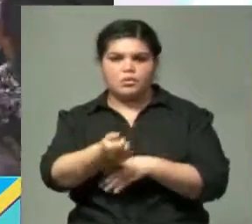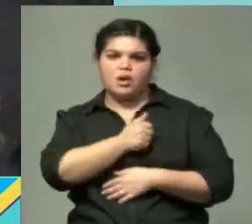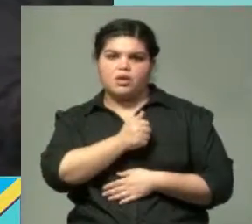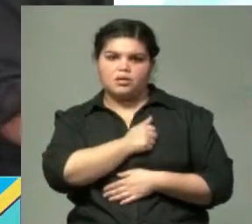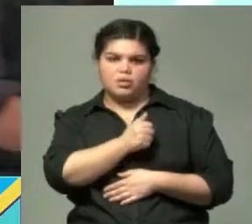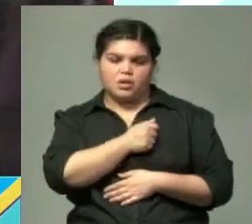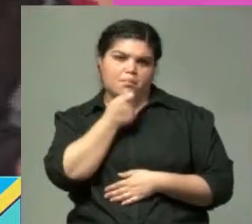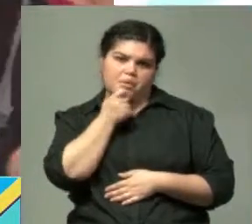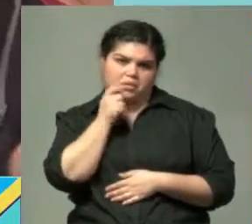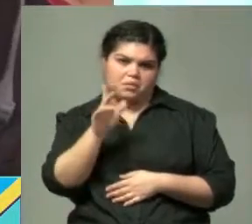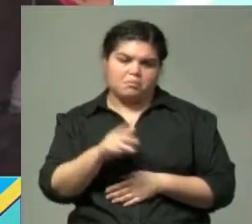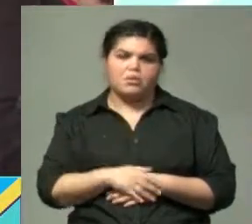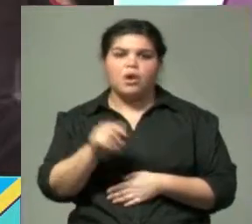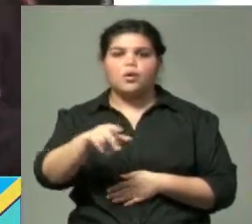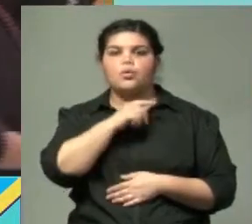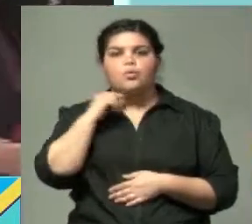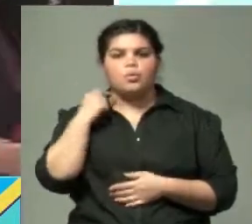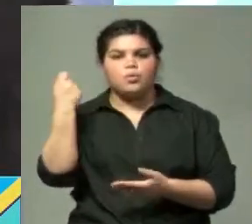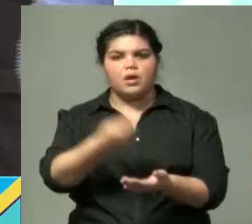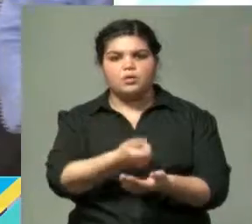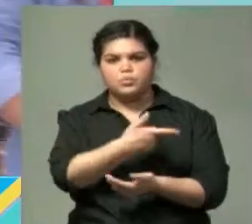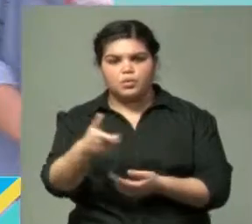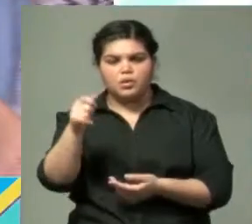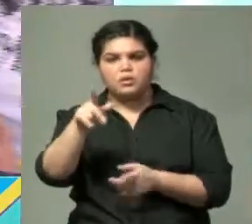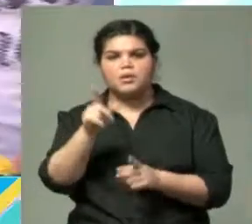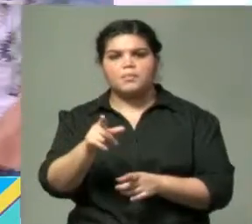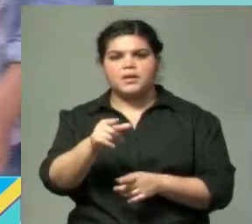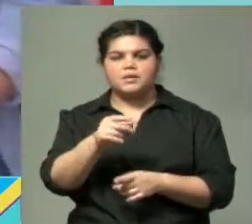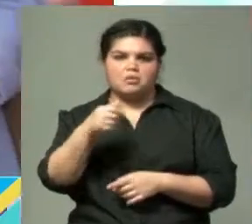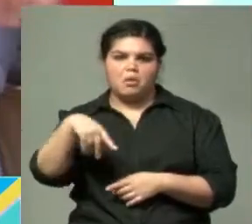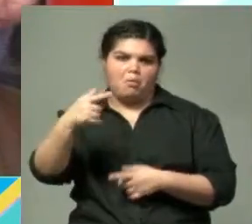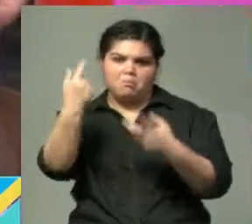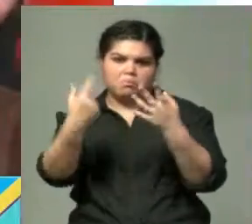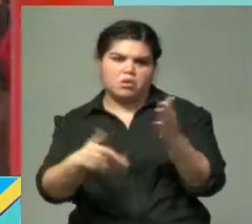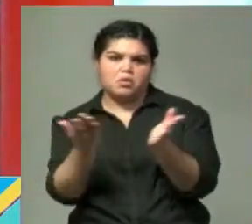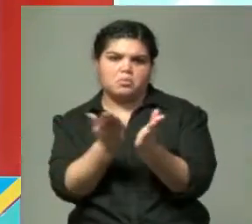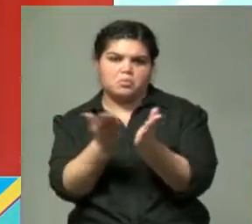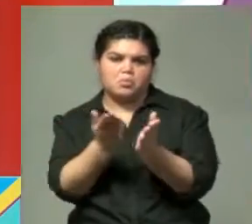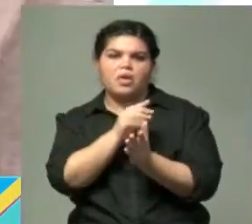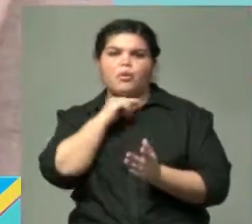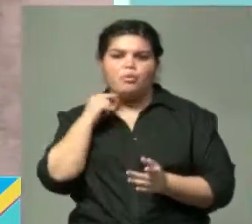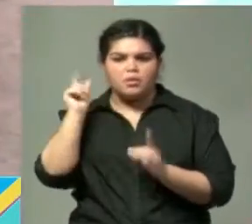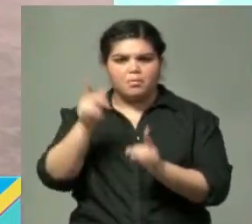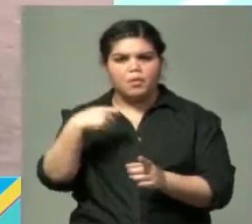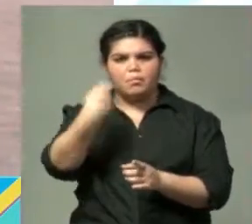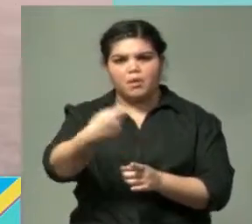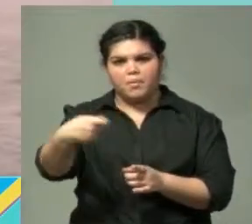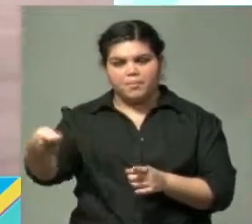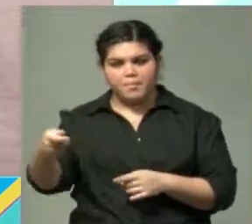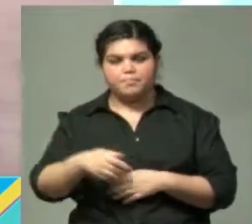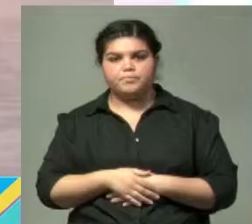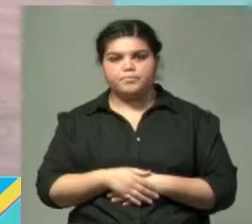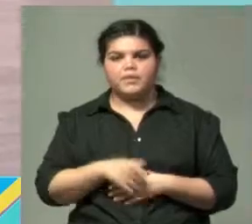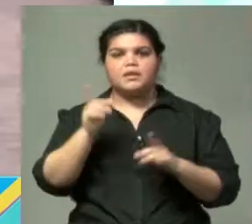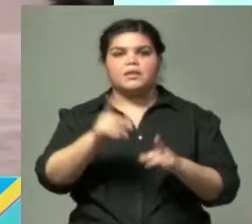ejemplo, a pagarle el sueldo a los curas, a pagarle el sueldo a los seminaristas, por ejemplo. Por otro lado, creemos que tenemos que dejar de pagar la deuda